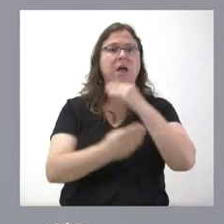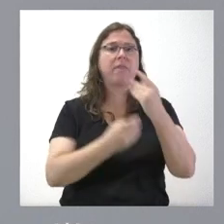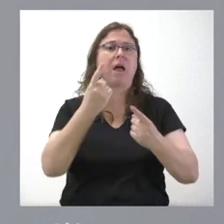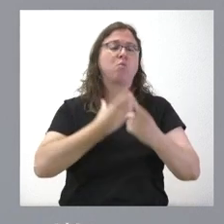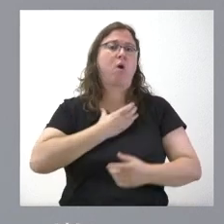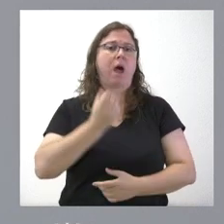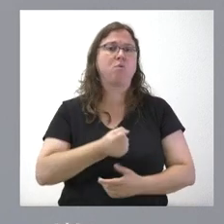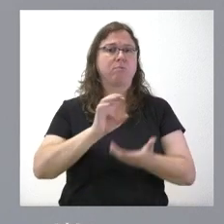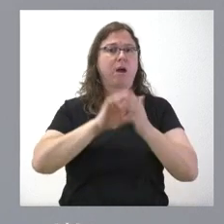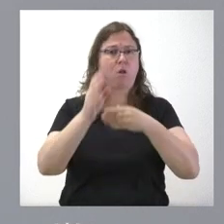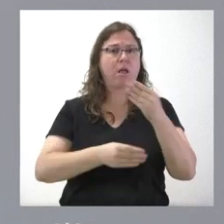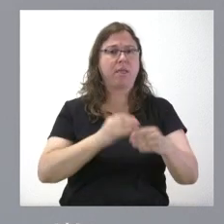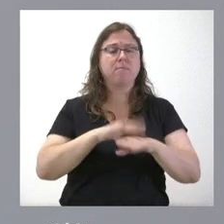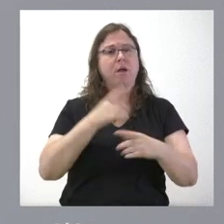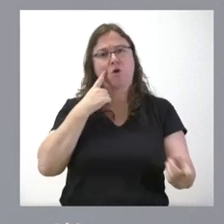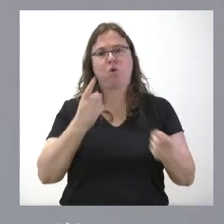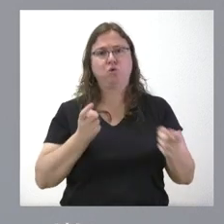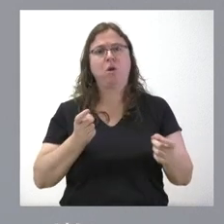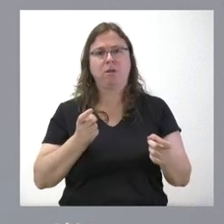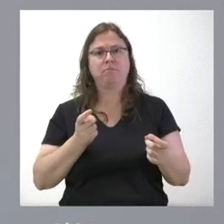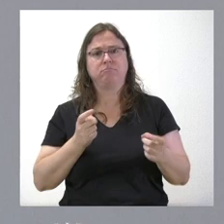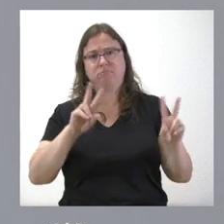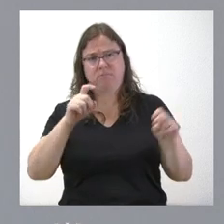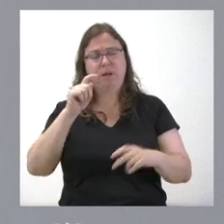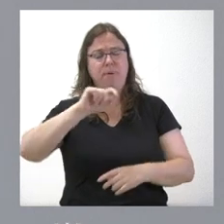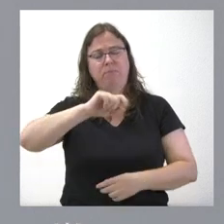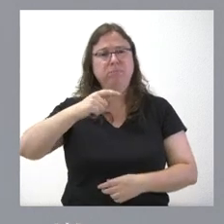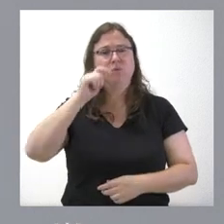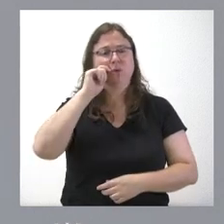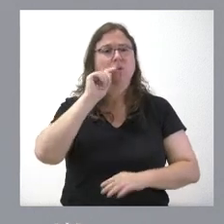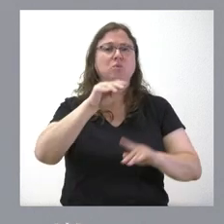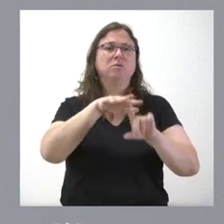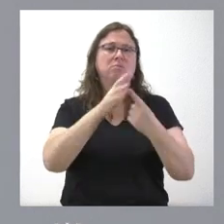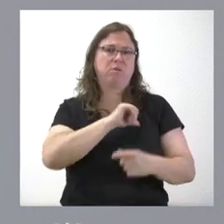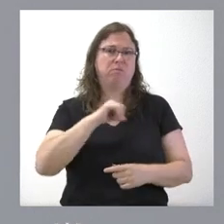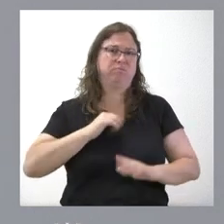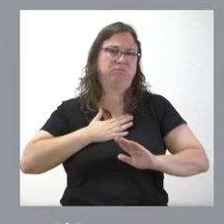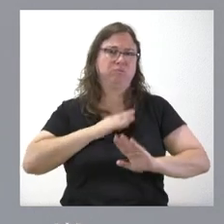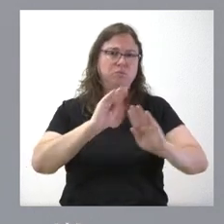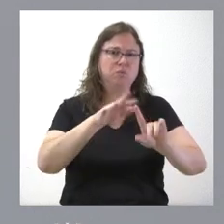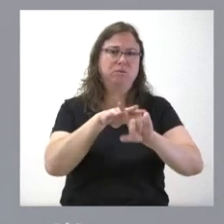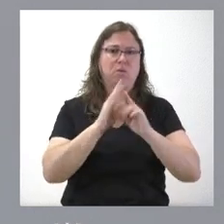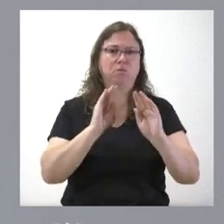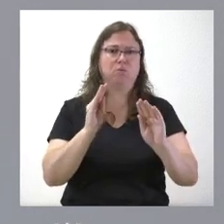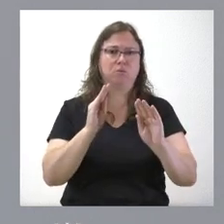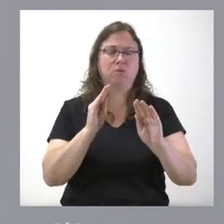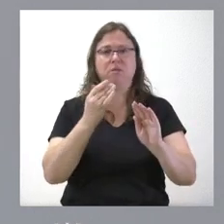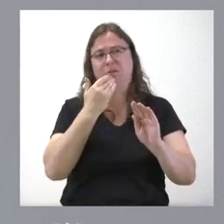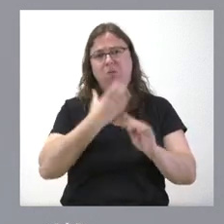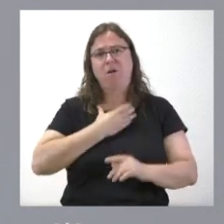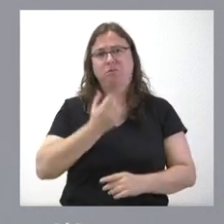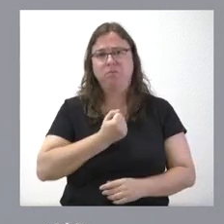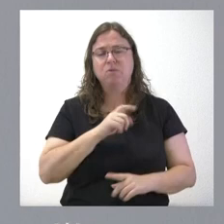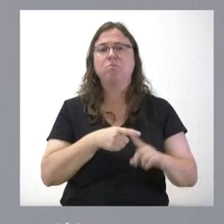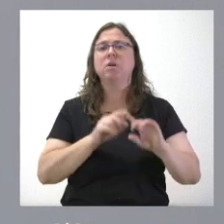ayuntamientos de Castilla de León para regular esta materia en función de sus condiciones propias de sus condiciones como municipios y de